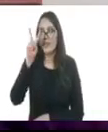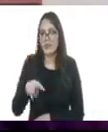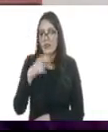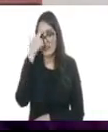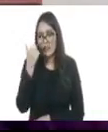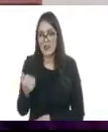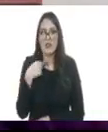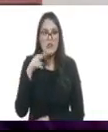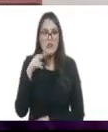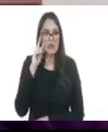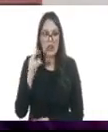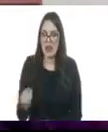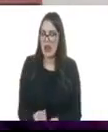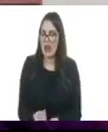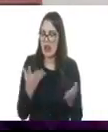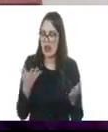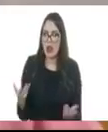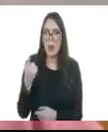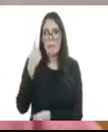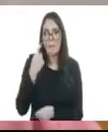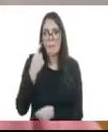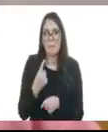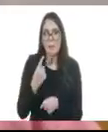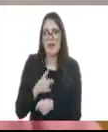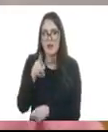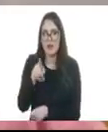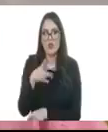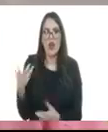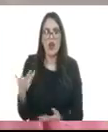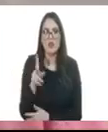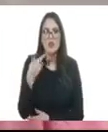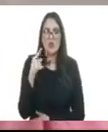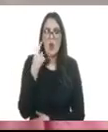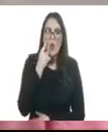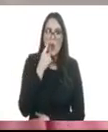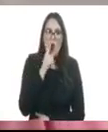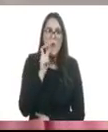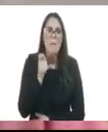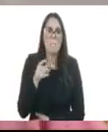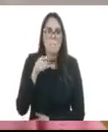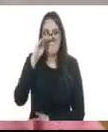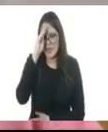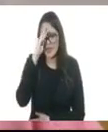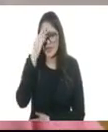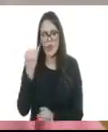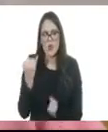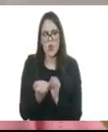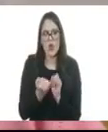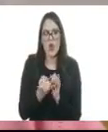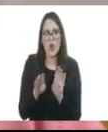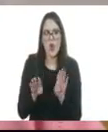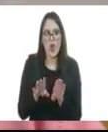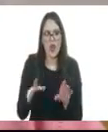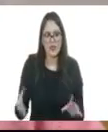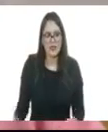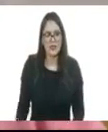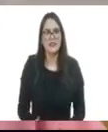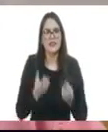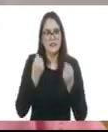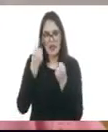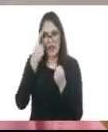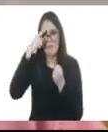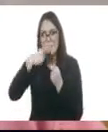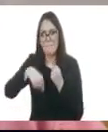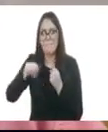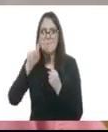en primer lugar de tu convicción y de rescatar a estas mujeres